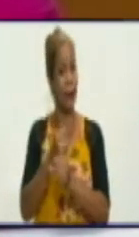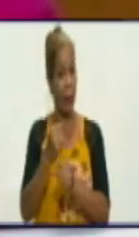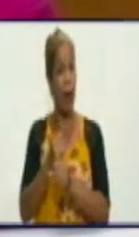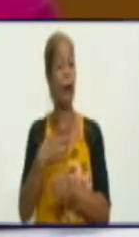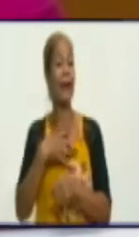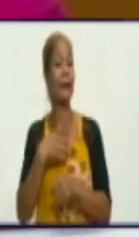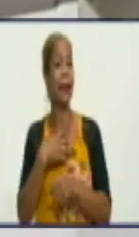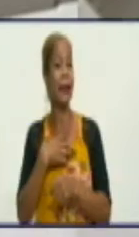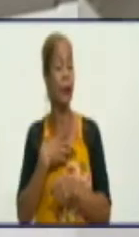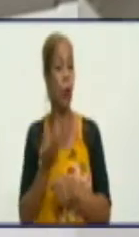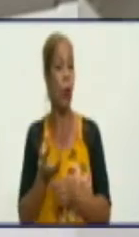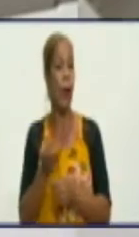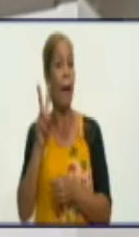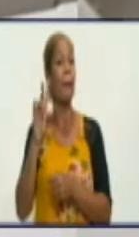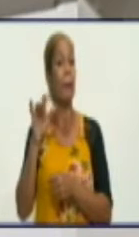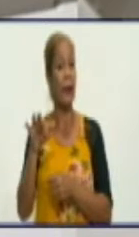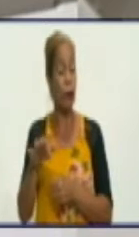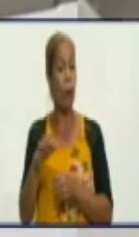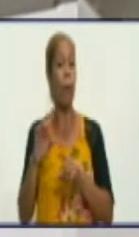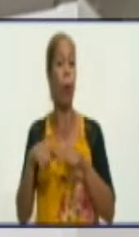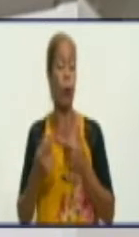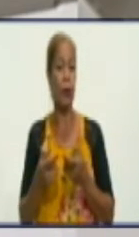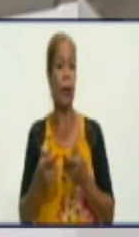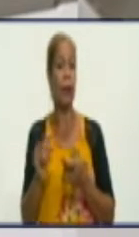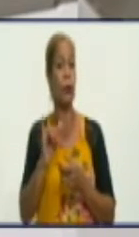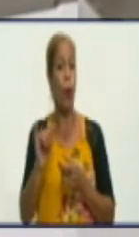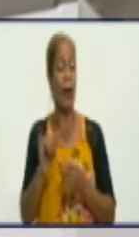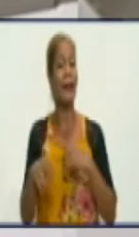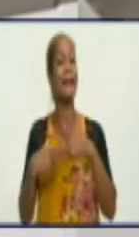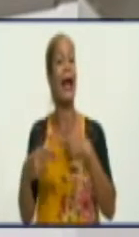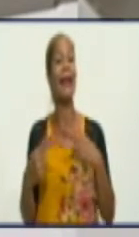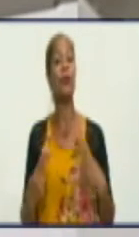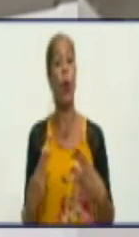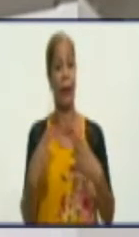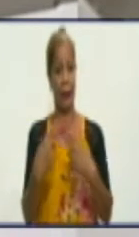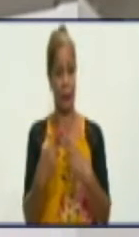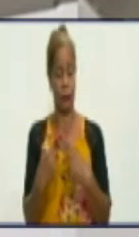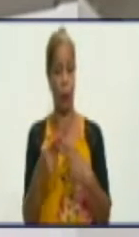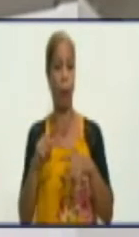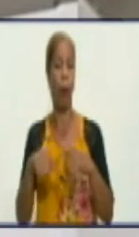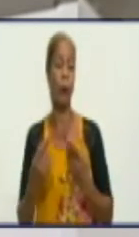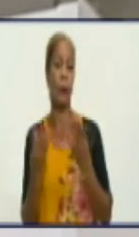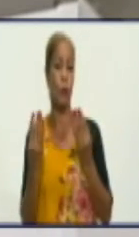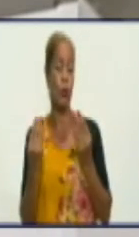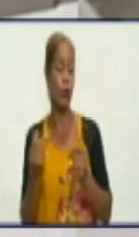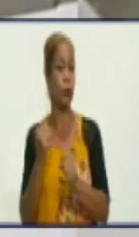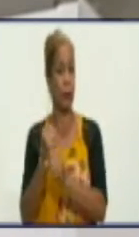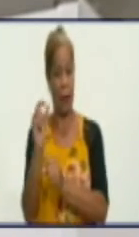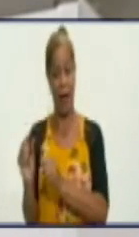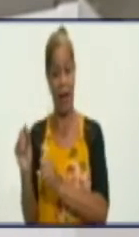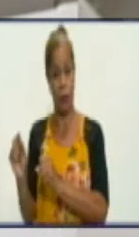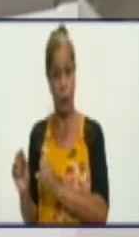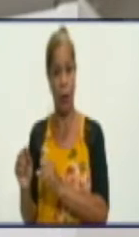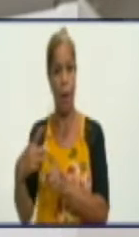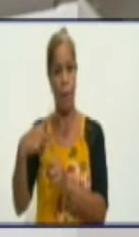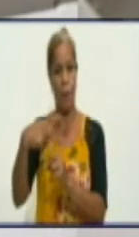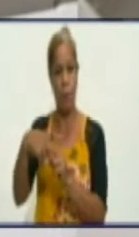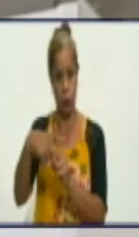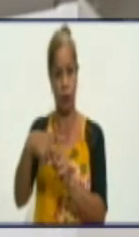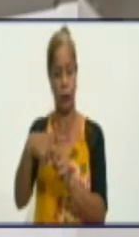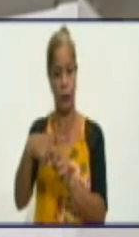¿en eventos? Porque varios de sus trabajadores, hasta llegar a un evento, varios de sus trabajadores han sido positivos. Y eso es a punto de partida de que entra